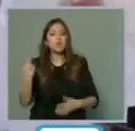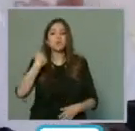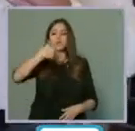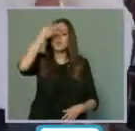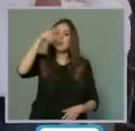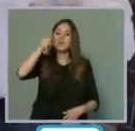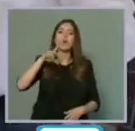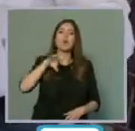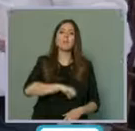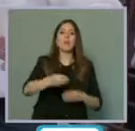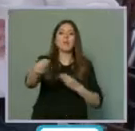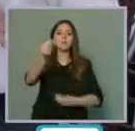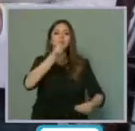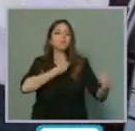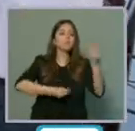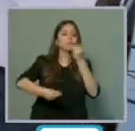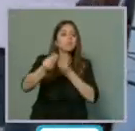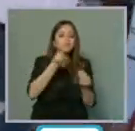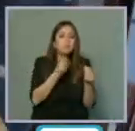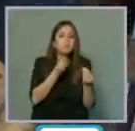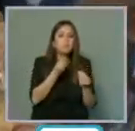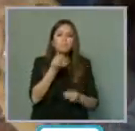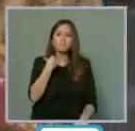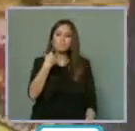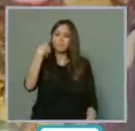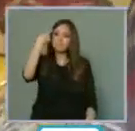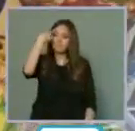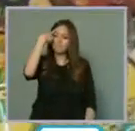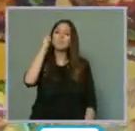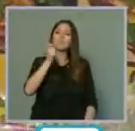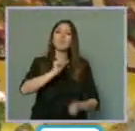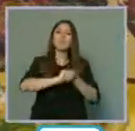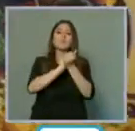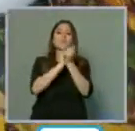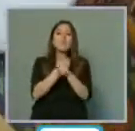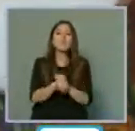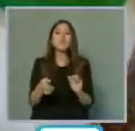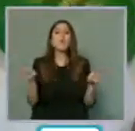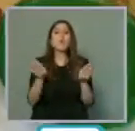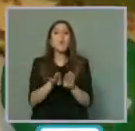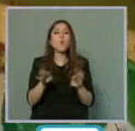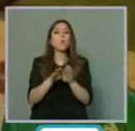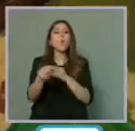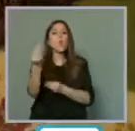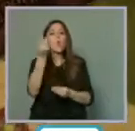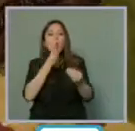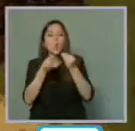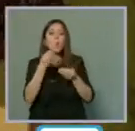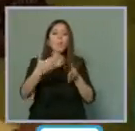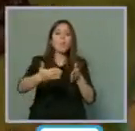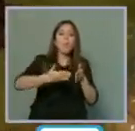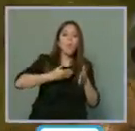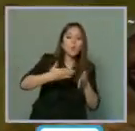dragón, dije, vamos a dar una lección de la comida, la cocina, los